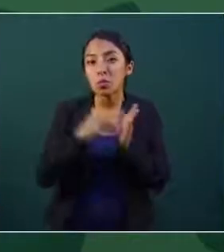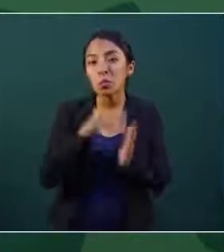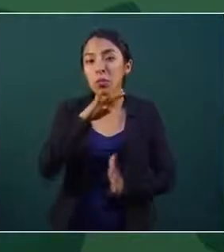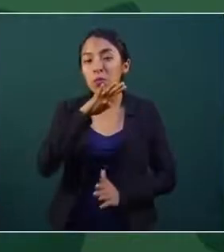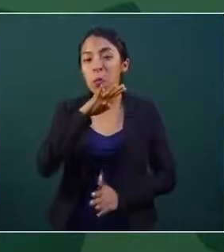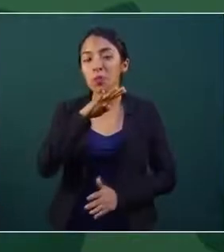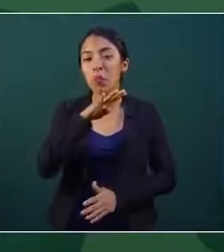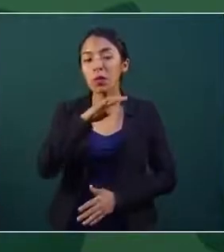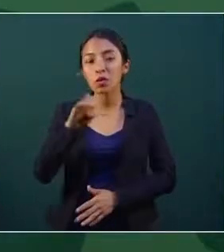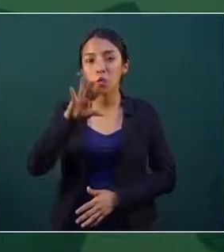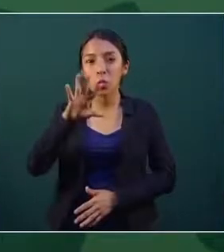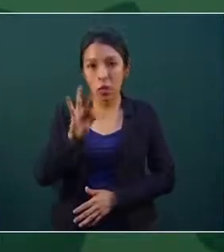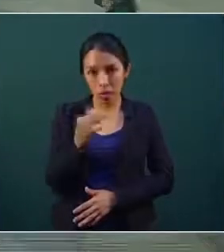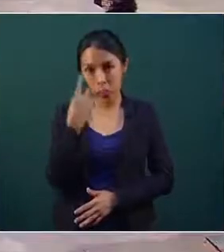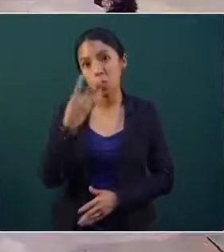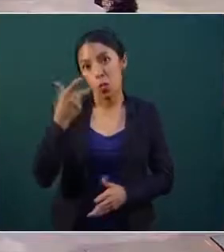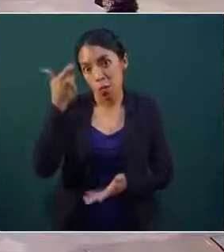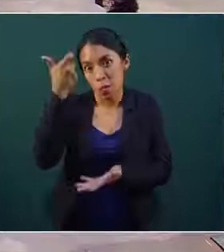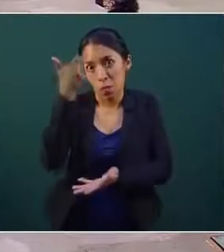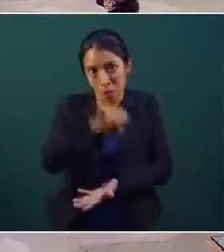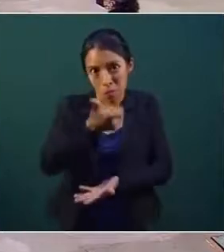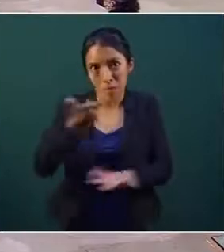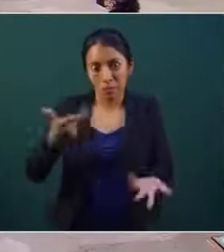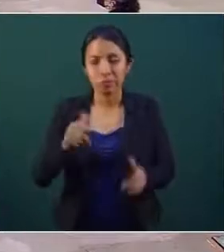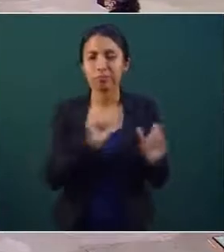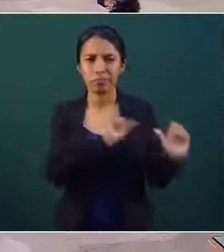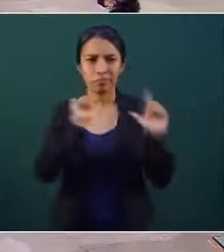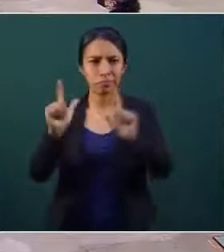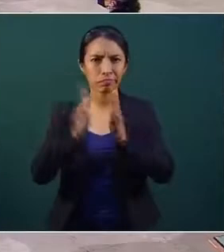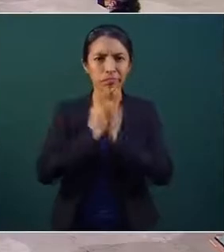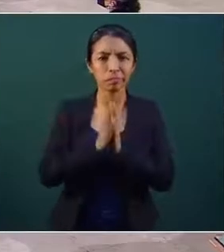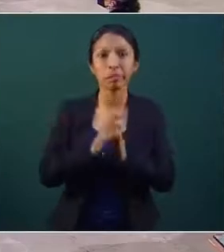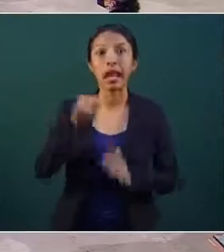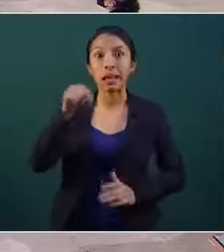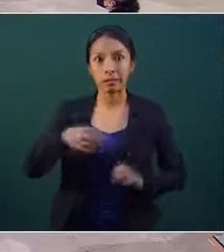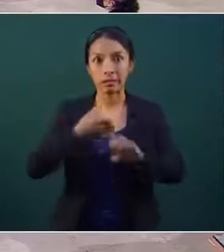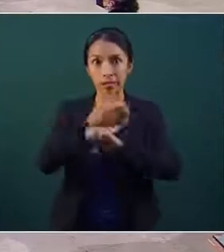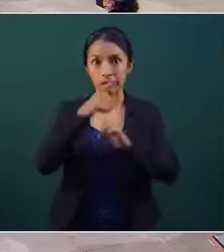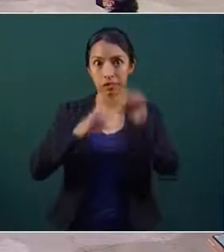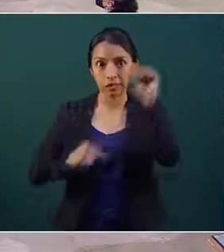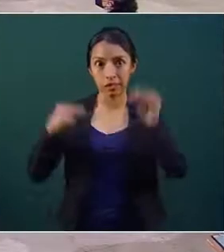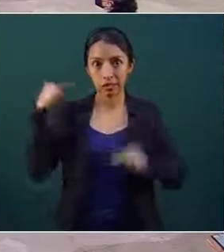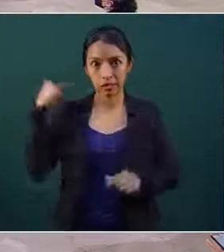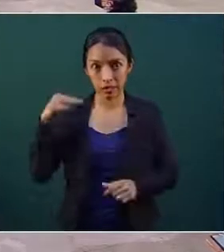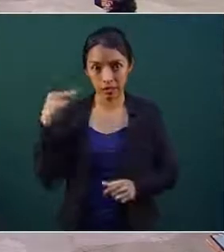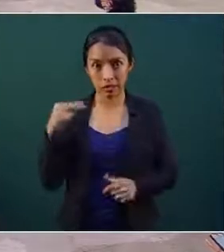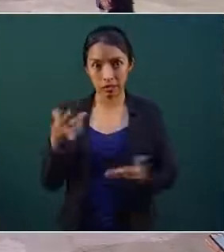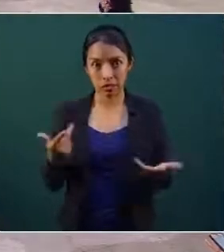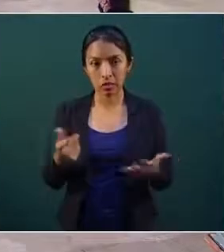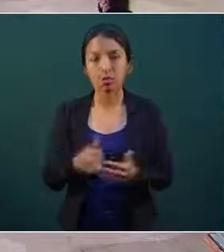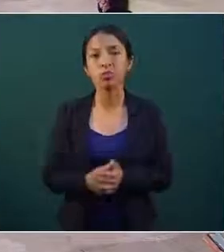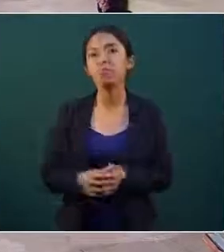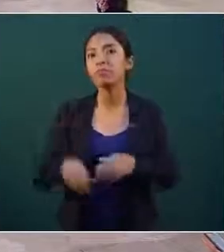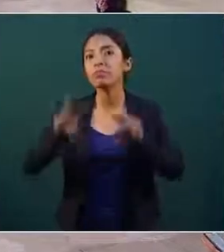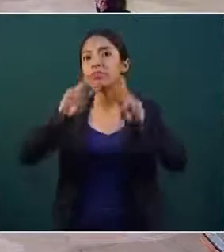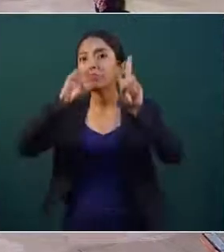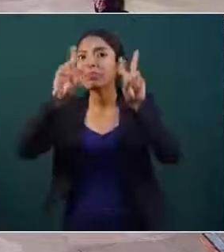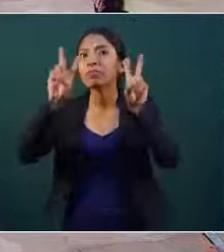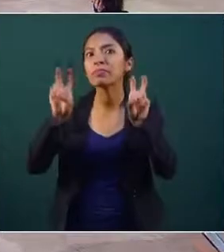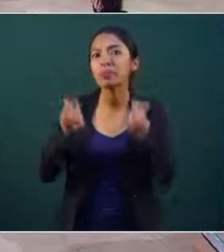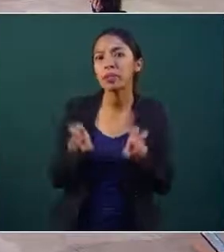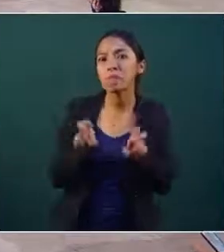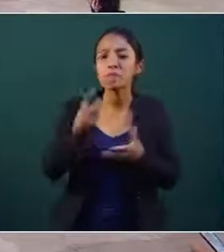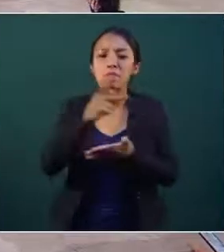5,534,622,444 pesos. La que sigue, por favor. En el Estado, en lo que se refiere A beneficios